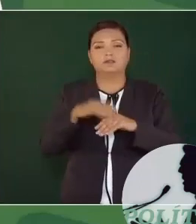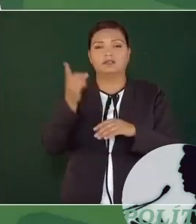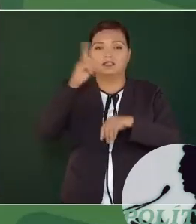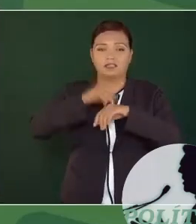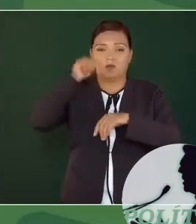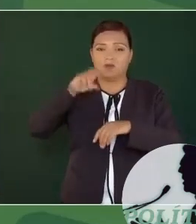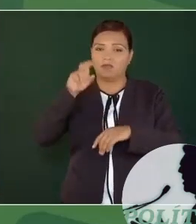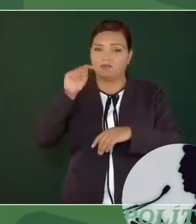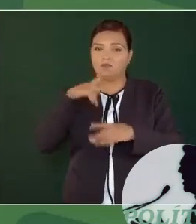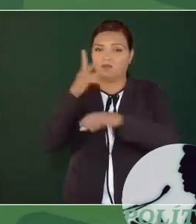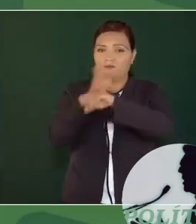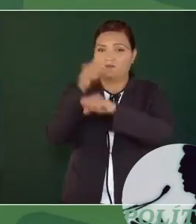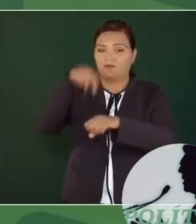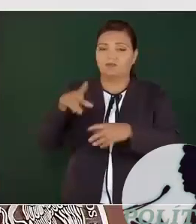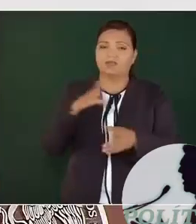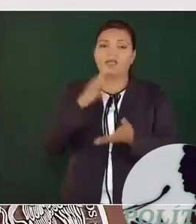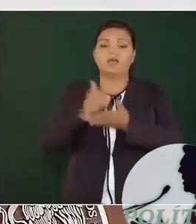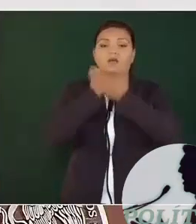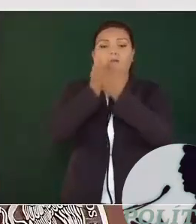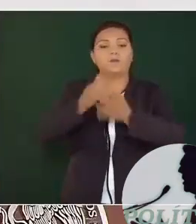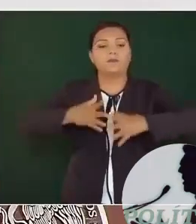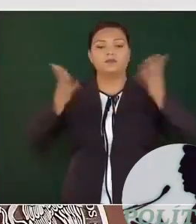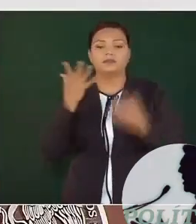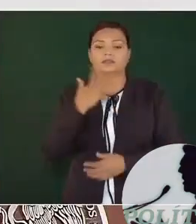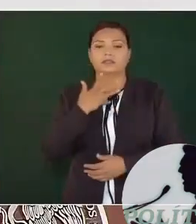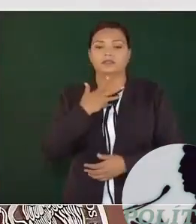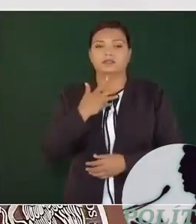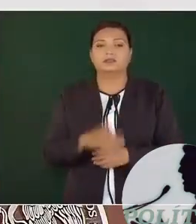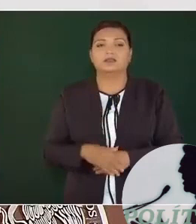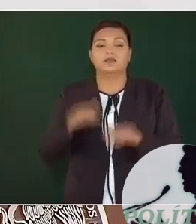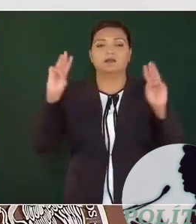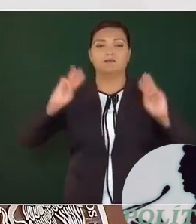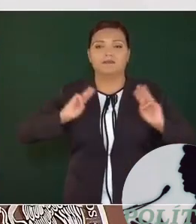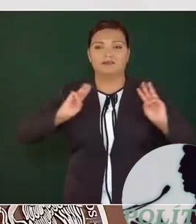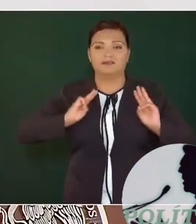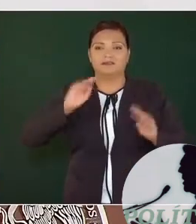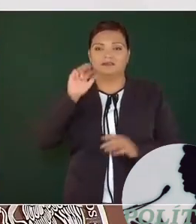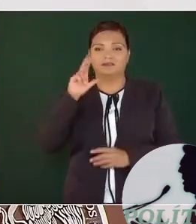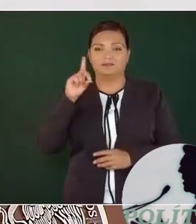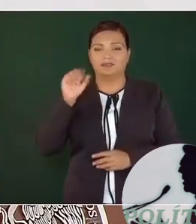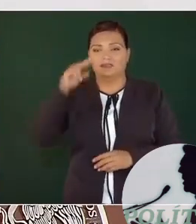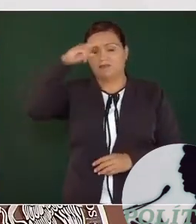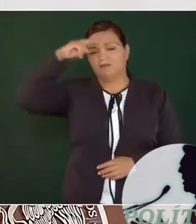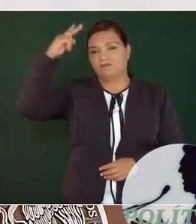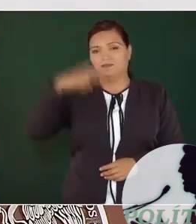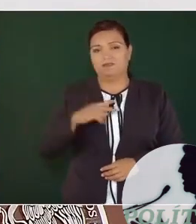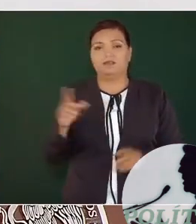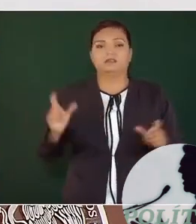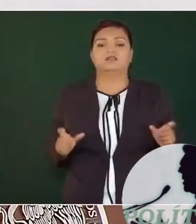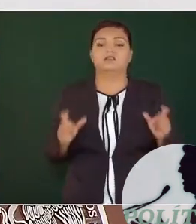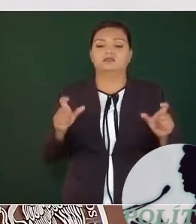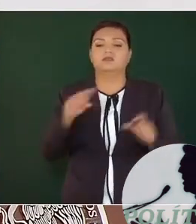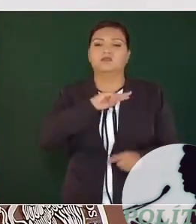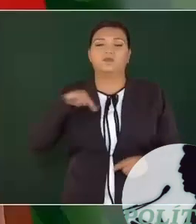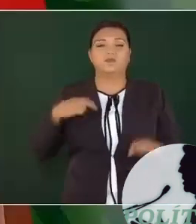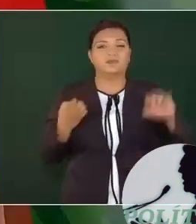hoy nos convoca, el gran apoyo que hemos tenido de la Marina Armada de México en la seguridad de